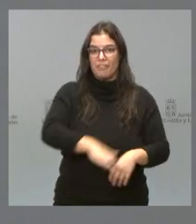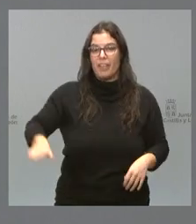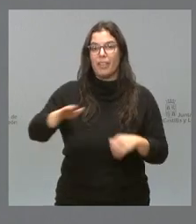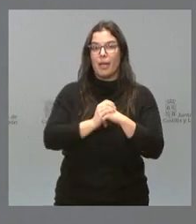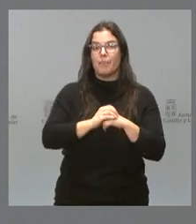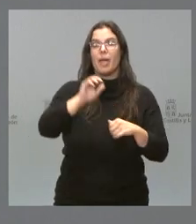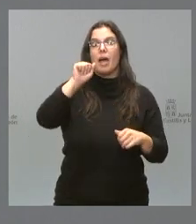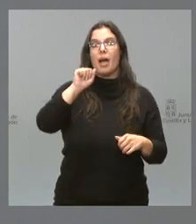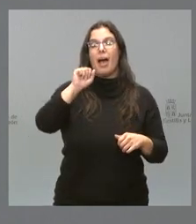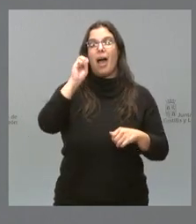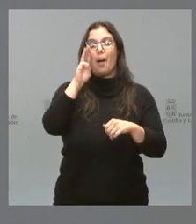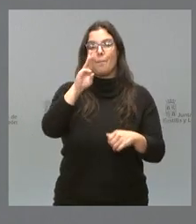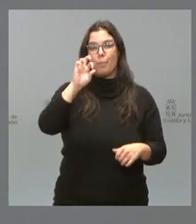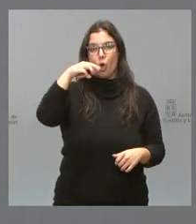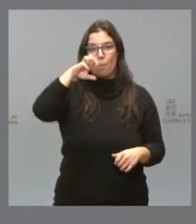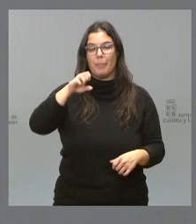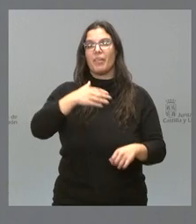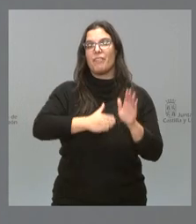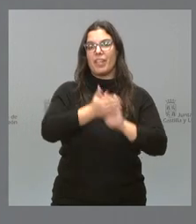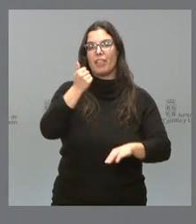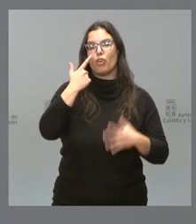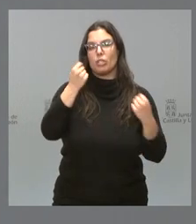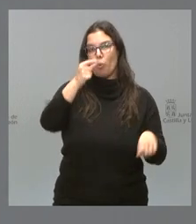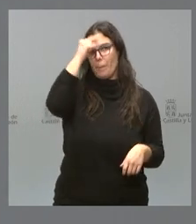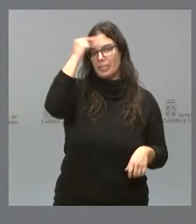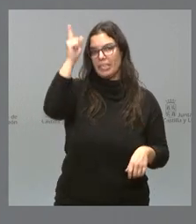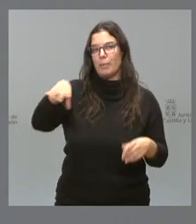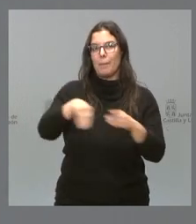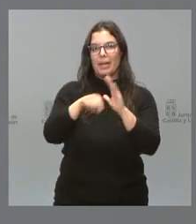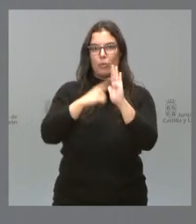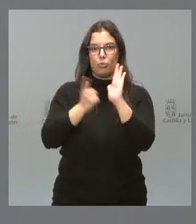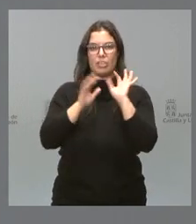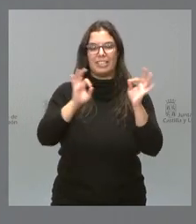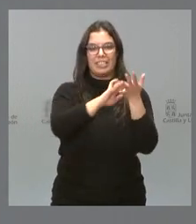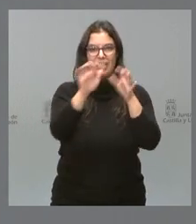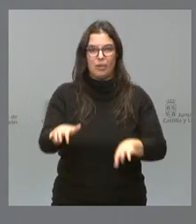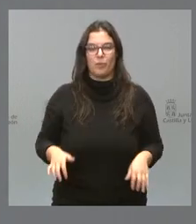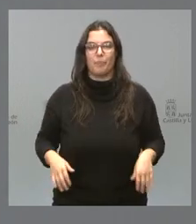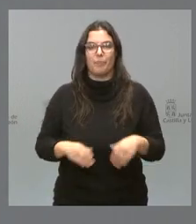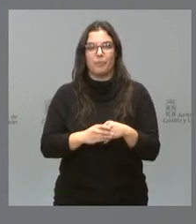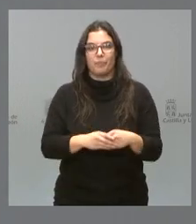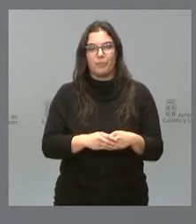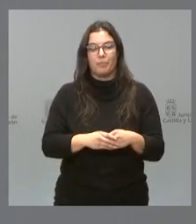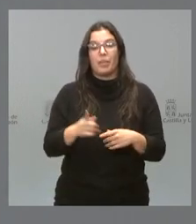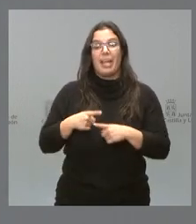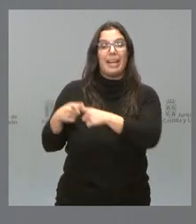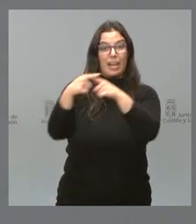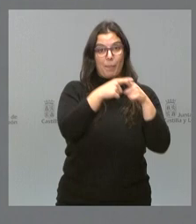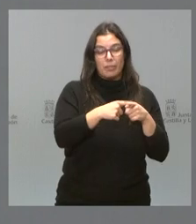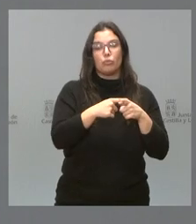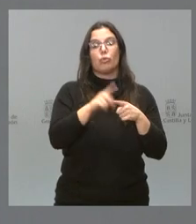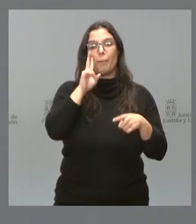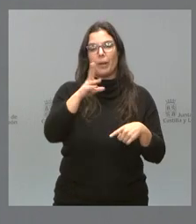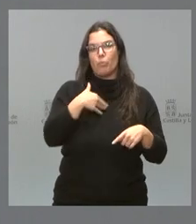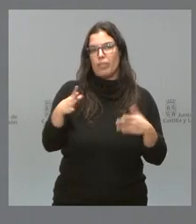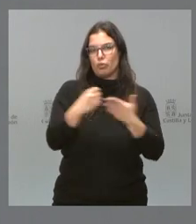aprome Federación de Salud Mental y plena inclusión de Castilla y león tienen ustedes la distribución de